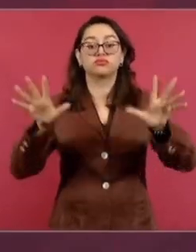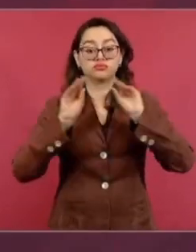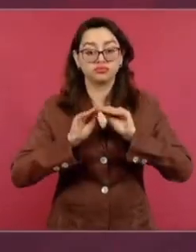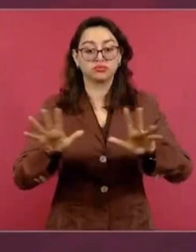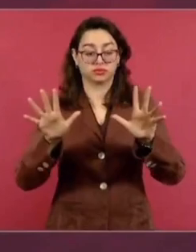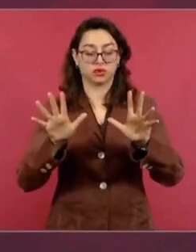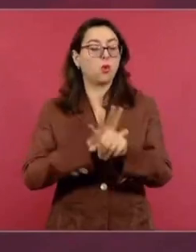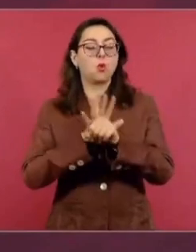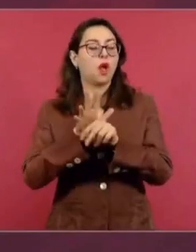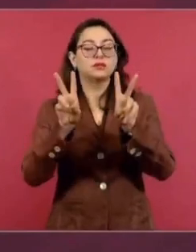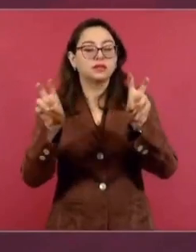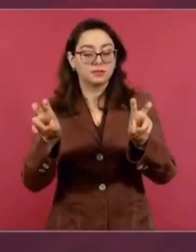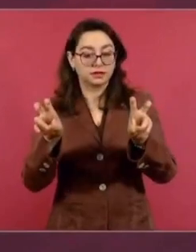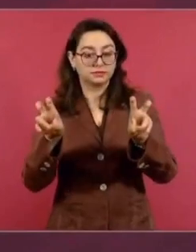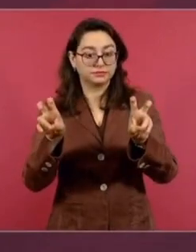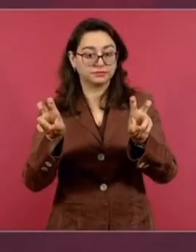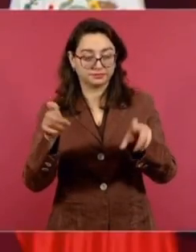ese